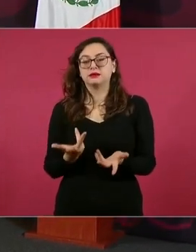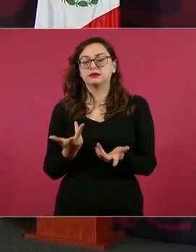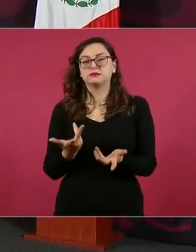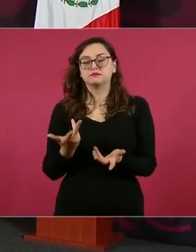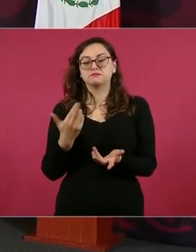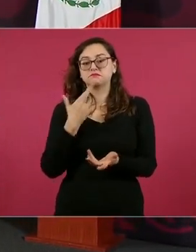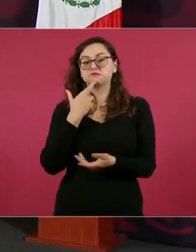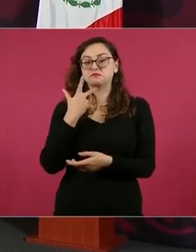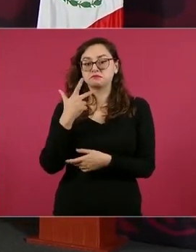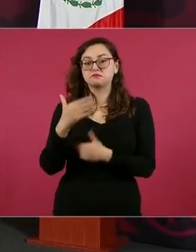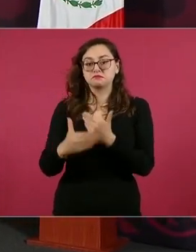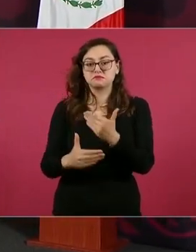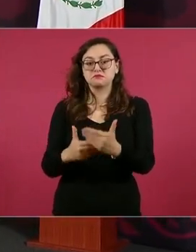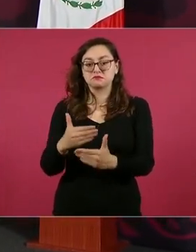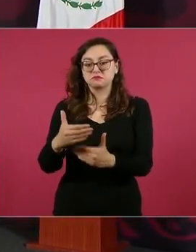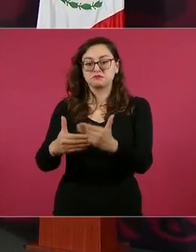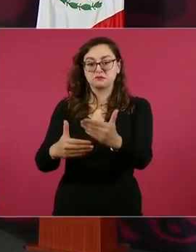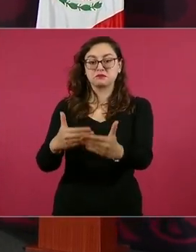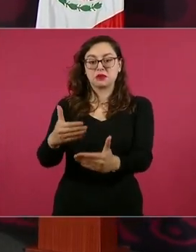tener